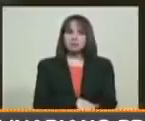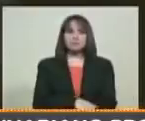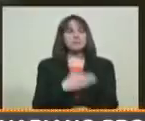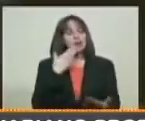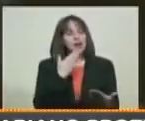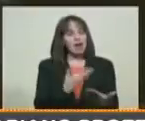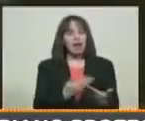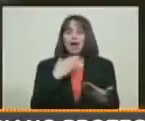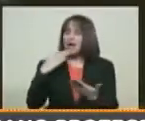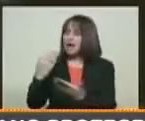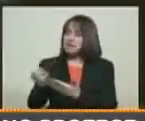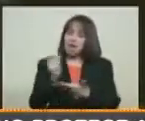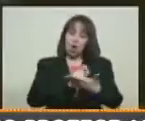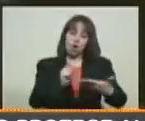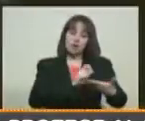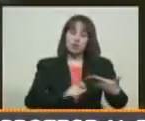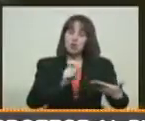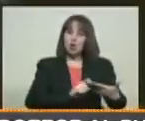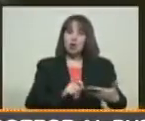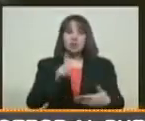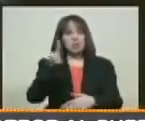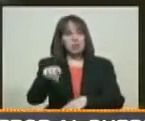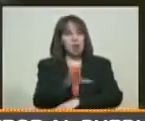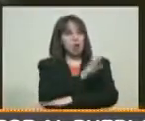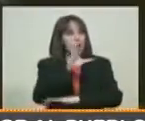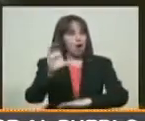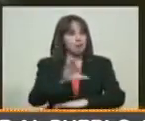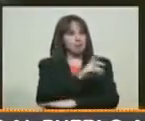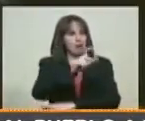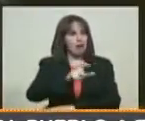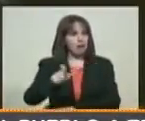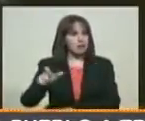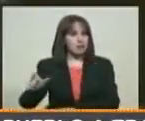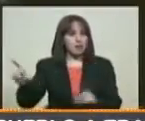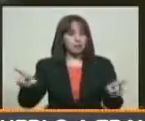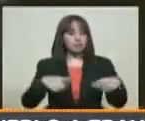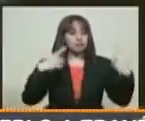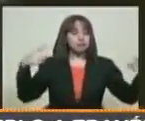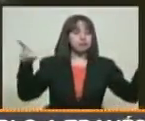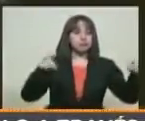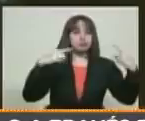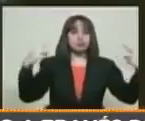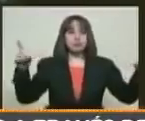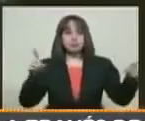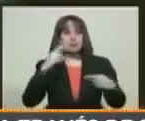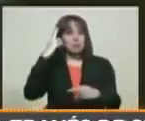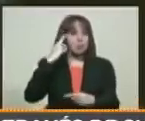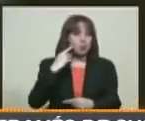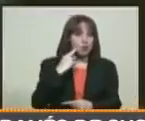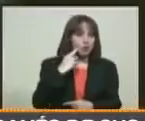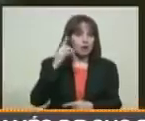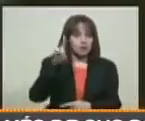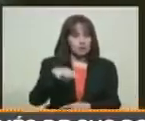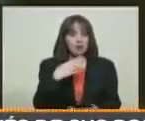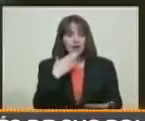Gracias a los compositores, cantantes. Gracias a los muchachos de la Orquesta Sinfónica Simón Bolívar.